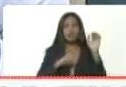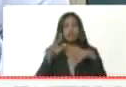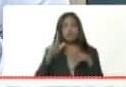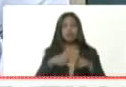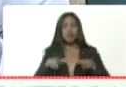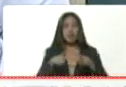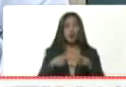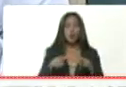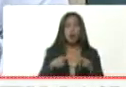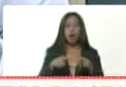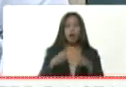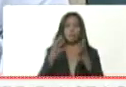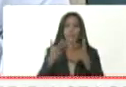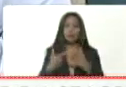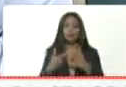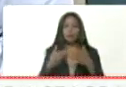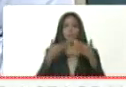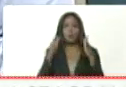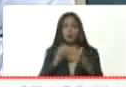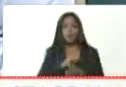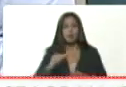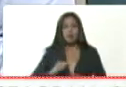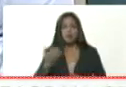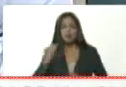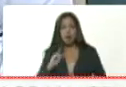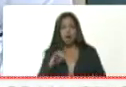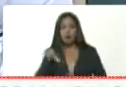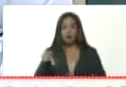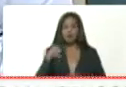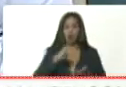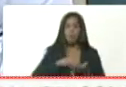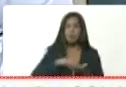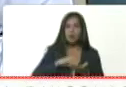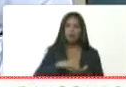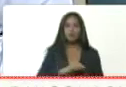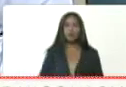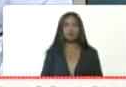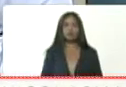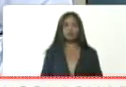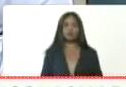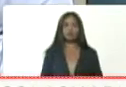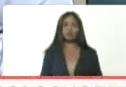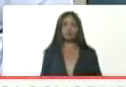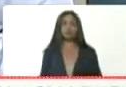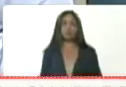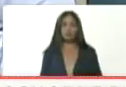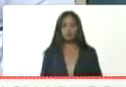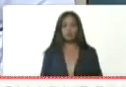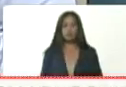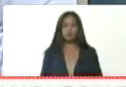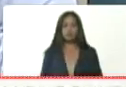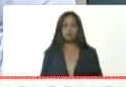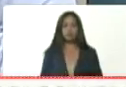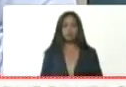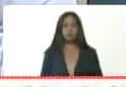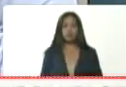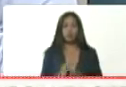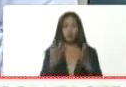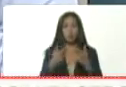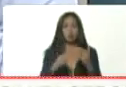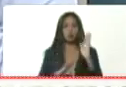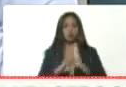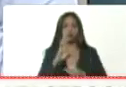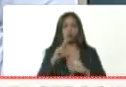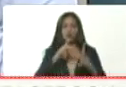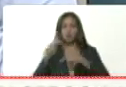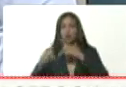industrias entre públicas y privadas que existen en el estado miranda son industrias que además crecieron al calor de la